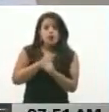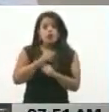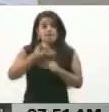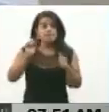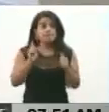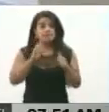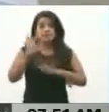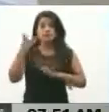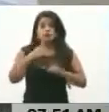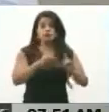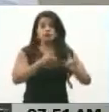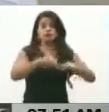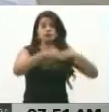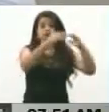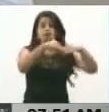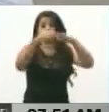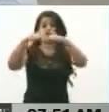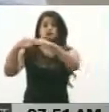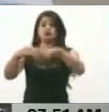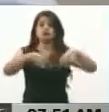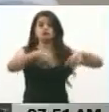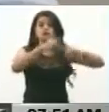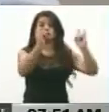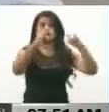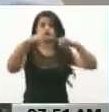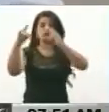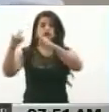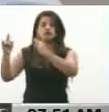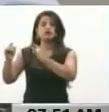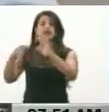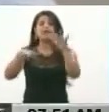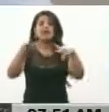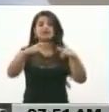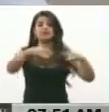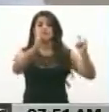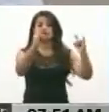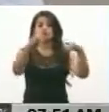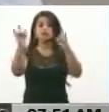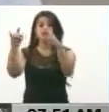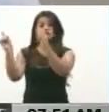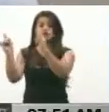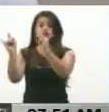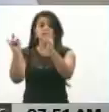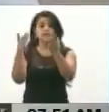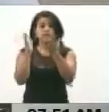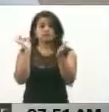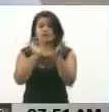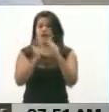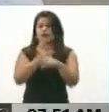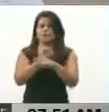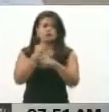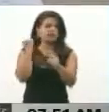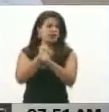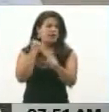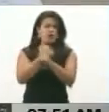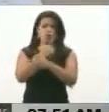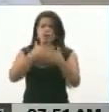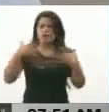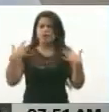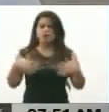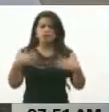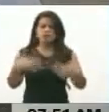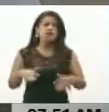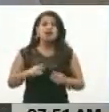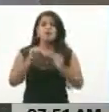tres estaciones entre el año 2012-2013, digamos en tiempo récord, un trabajo arduo que